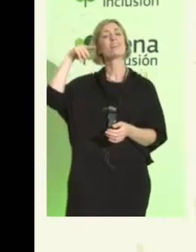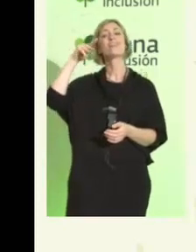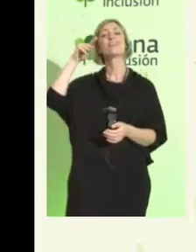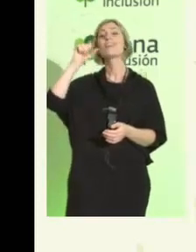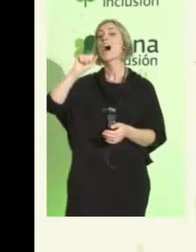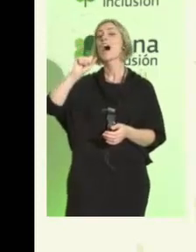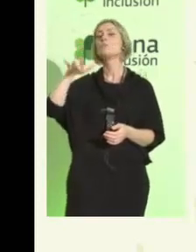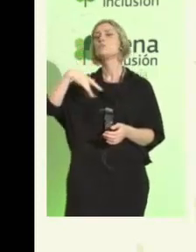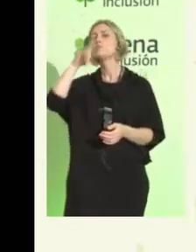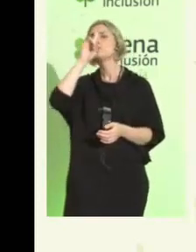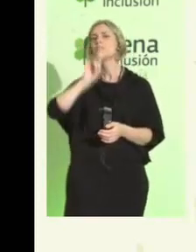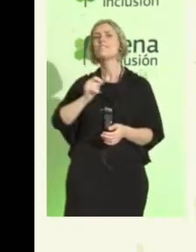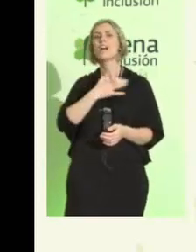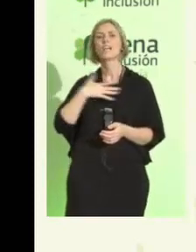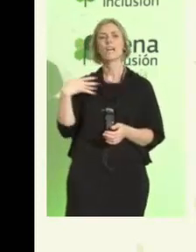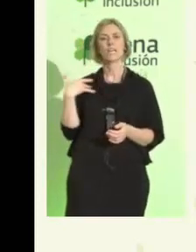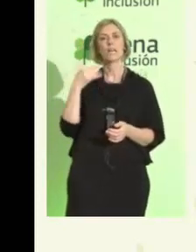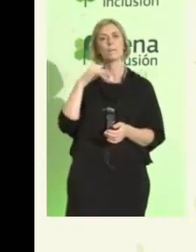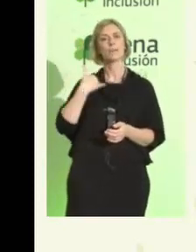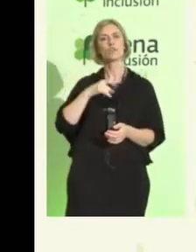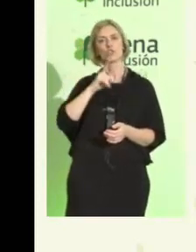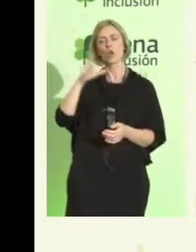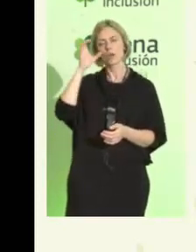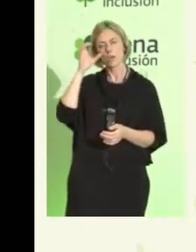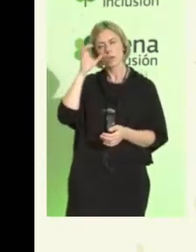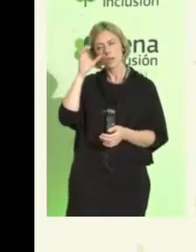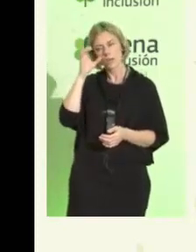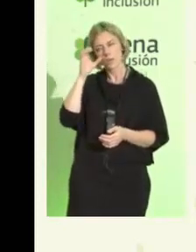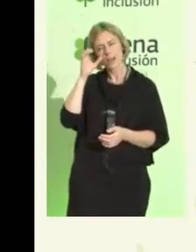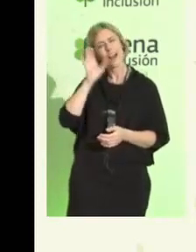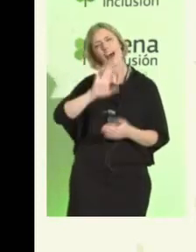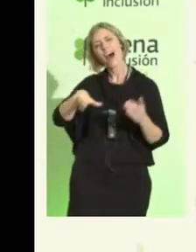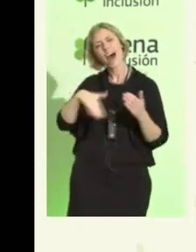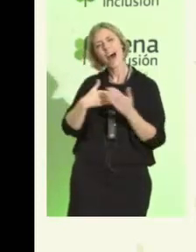Nuestra tarea es escucharle hasta que entendamos qué es lo que quiere